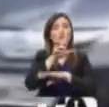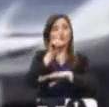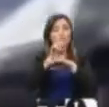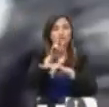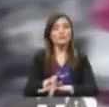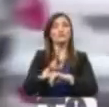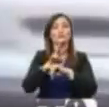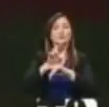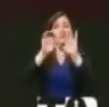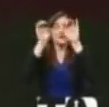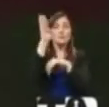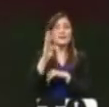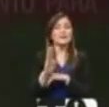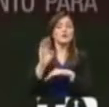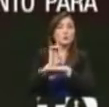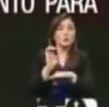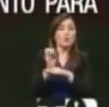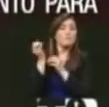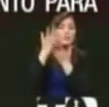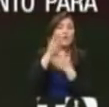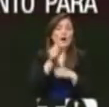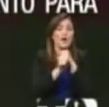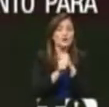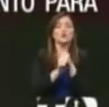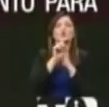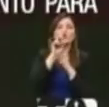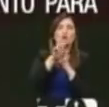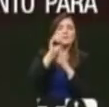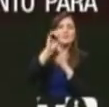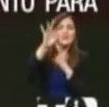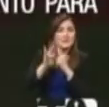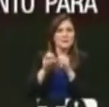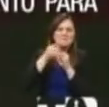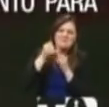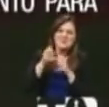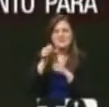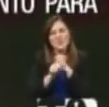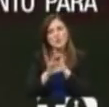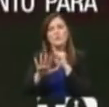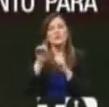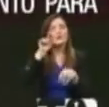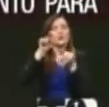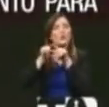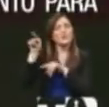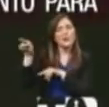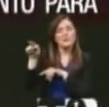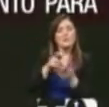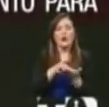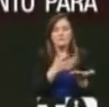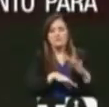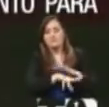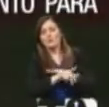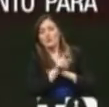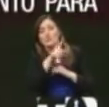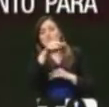Ecuador, quien contó que a finales del 2007, Fernando Fernández acordó con un lobista el pago de sobornos por el valor